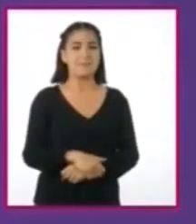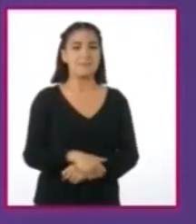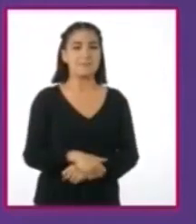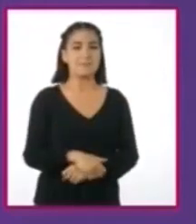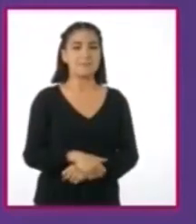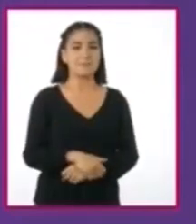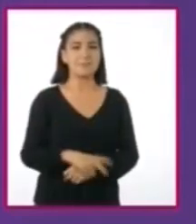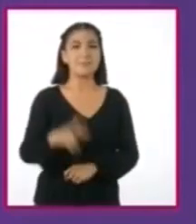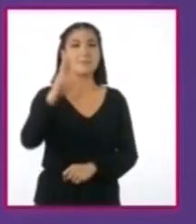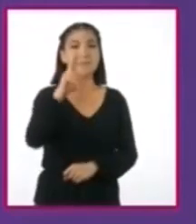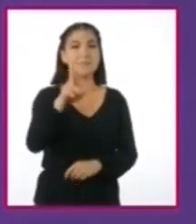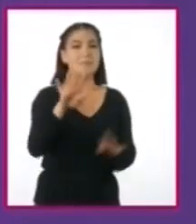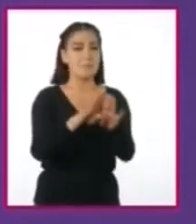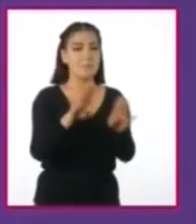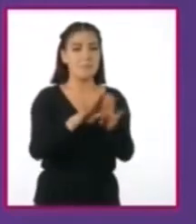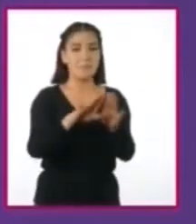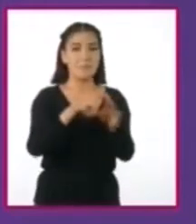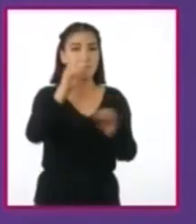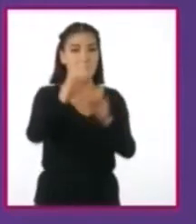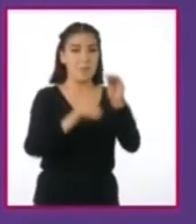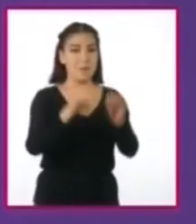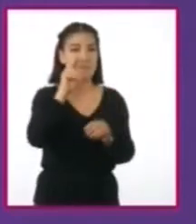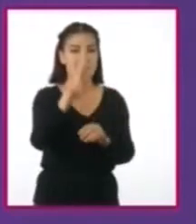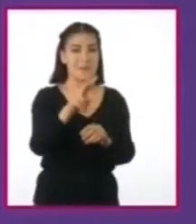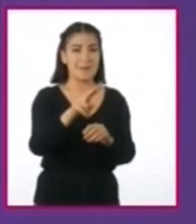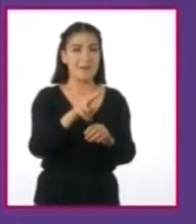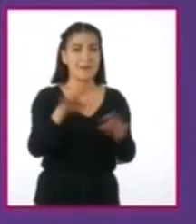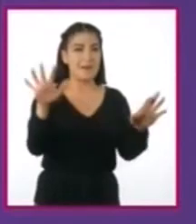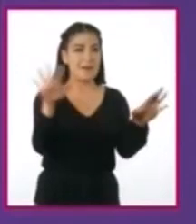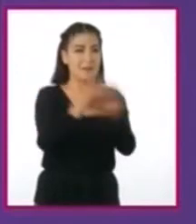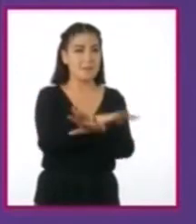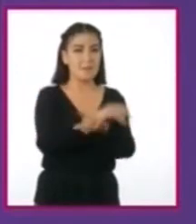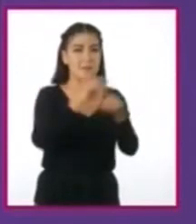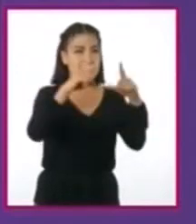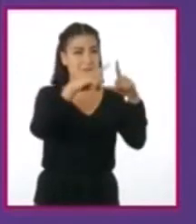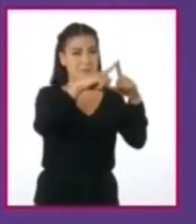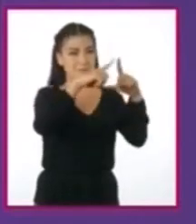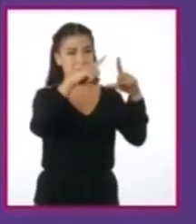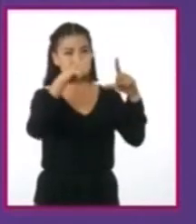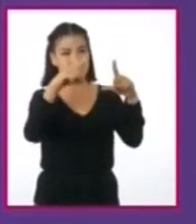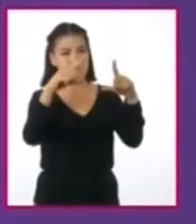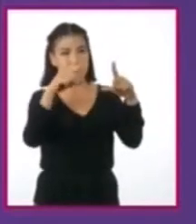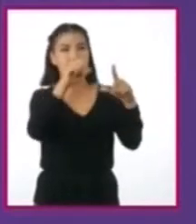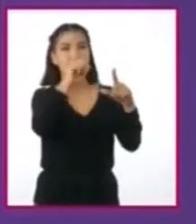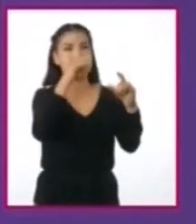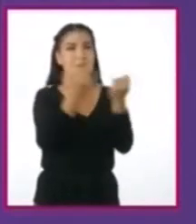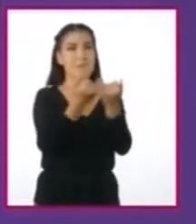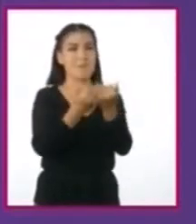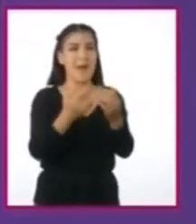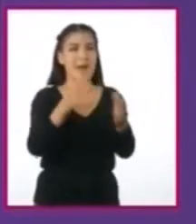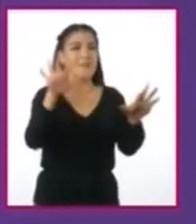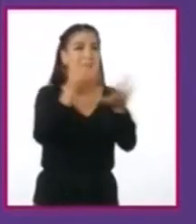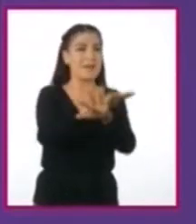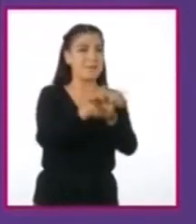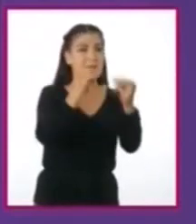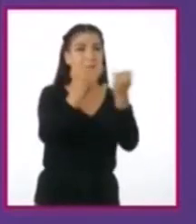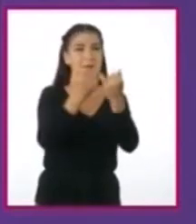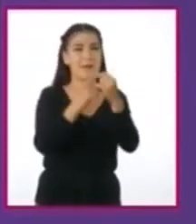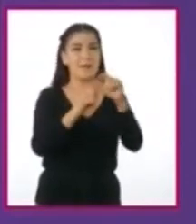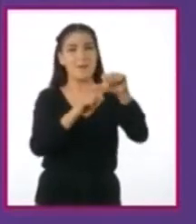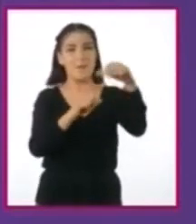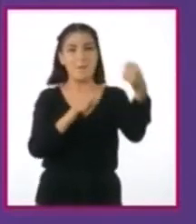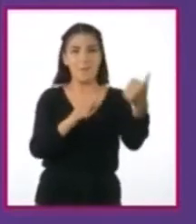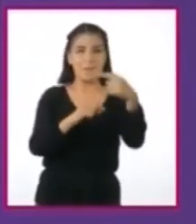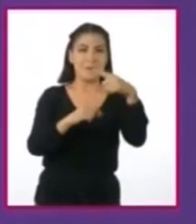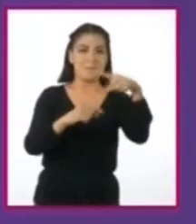Y vemos cómo al cambiar un lado de un triángulo, también cambia el mismo lado del otro. Y la